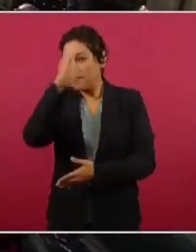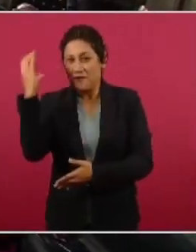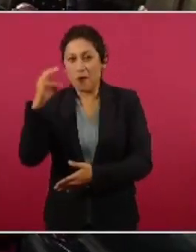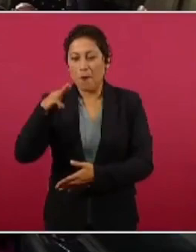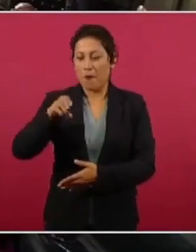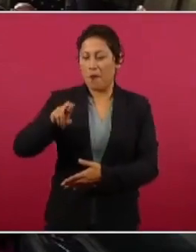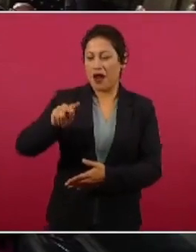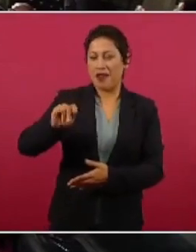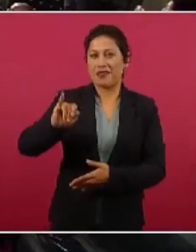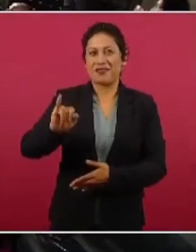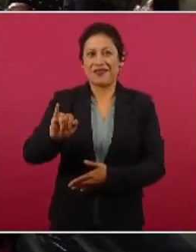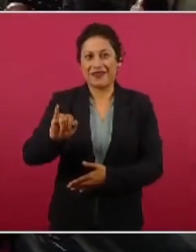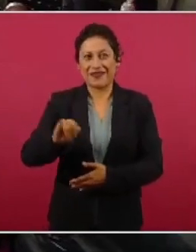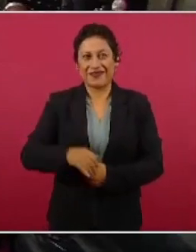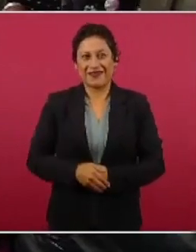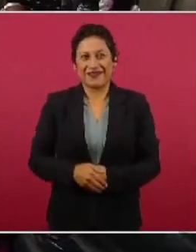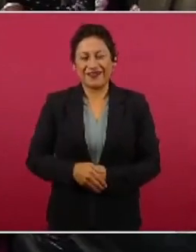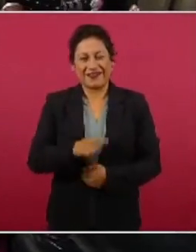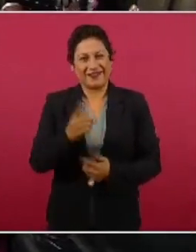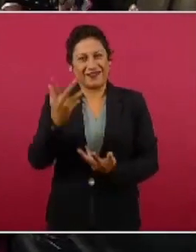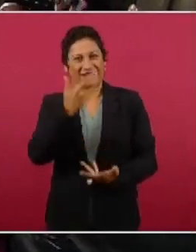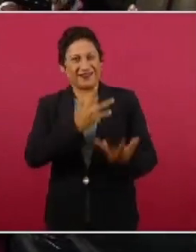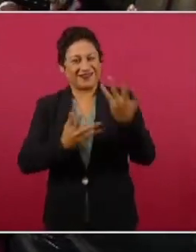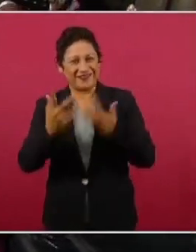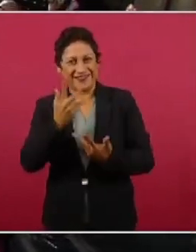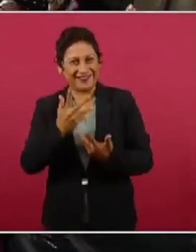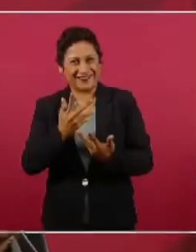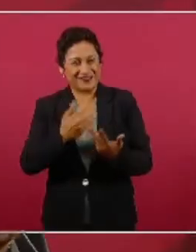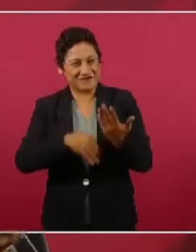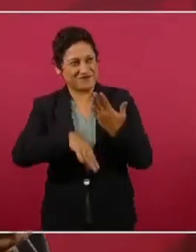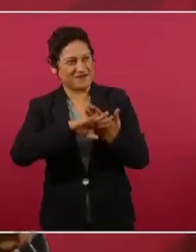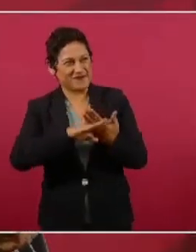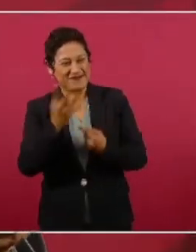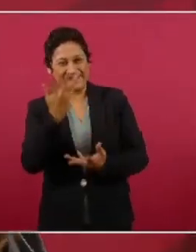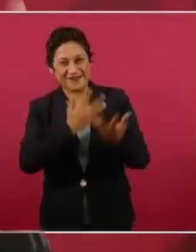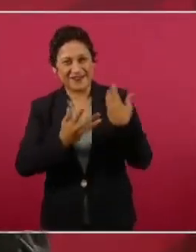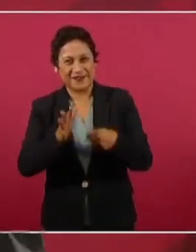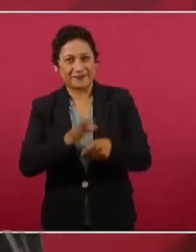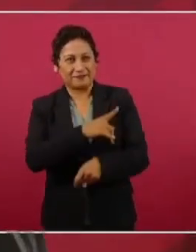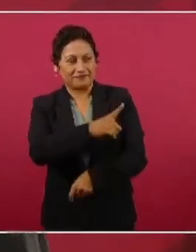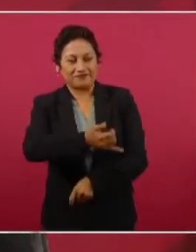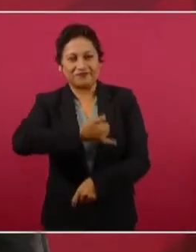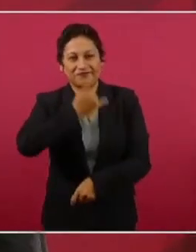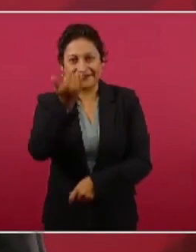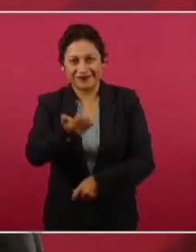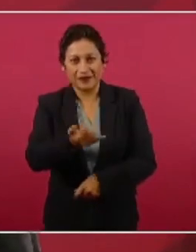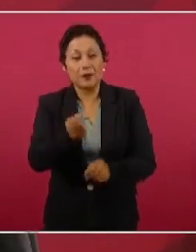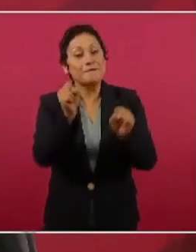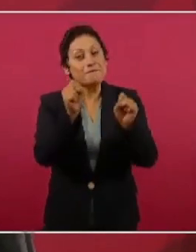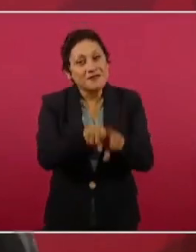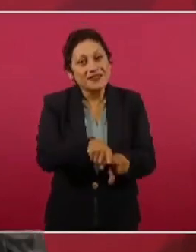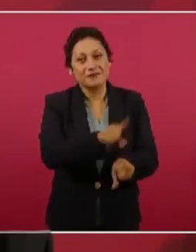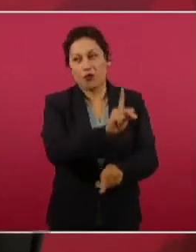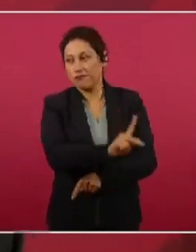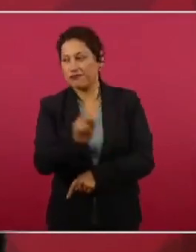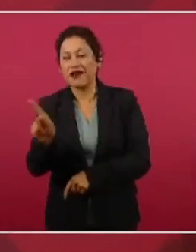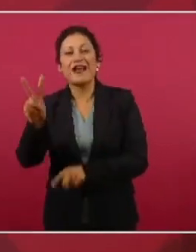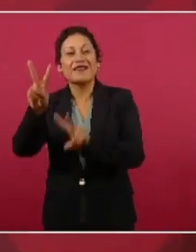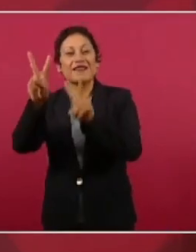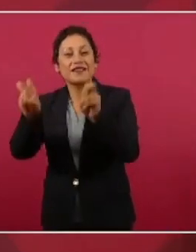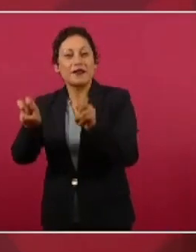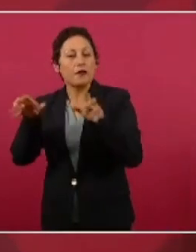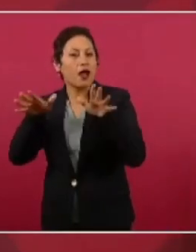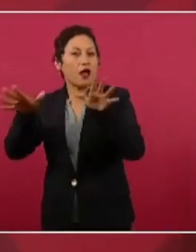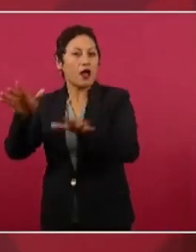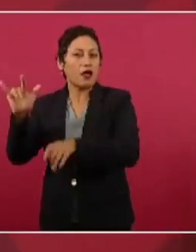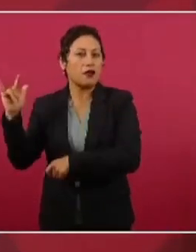Eso es lo que pasa con lo del aeropuerto. Ojalá e indaguen de que el